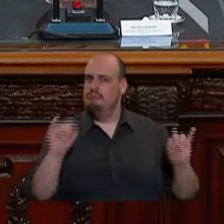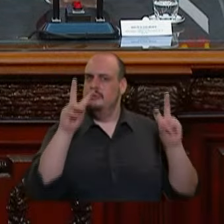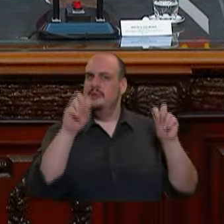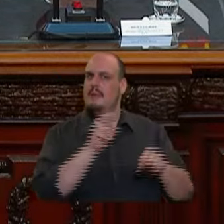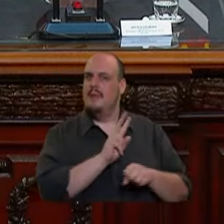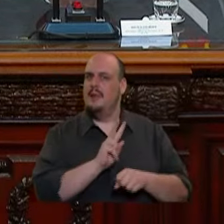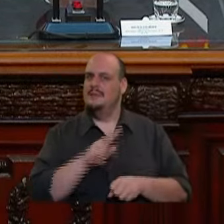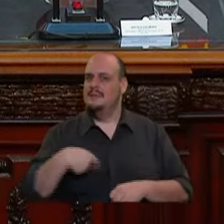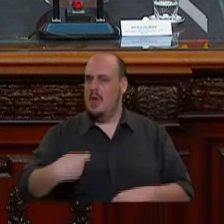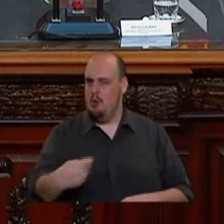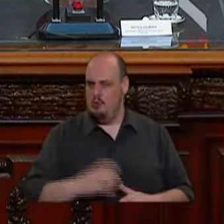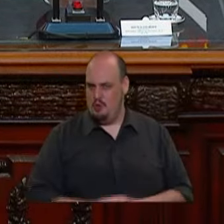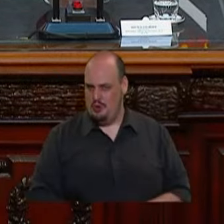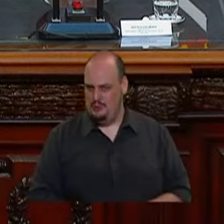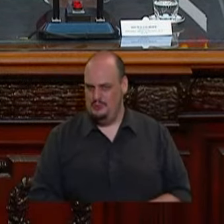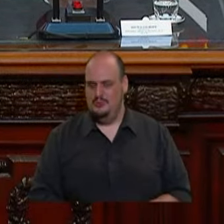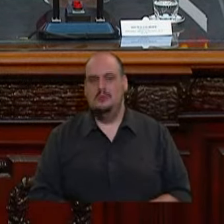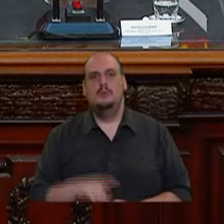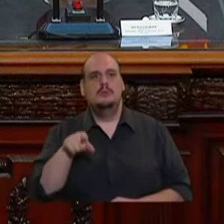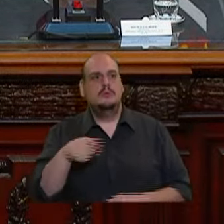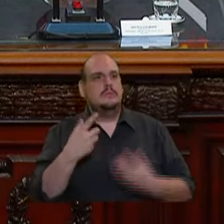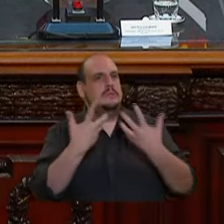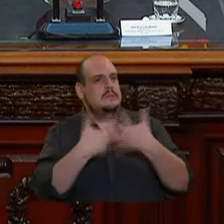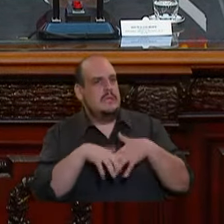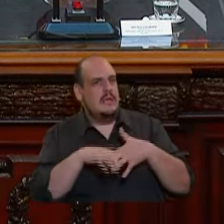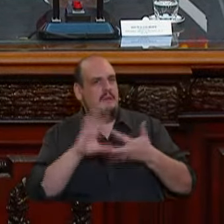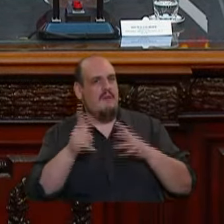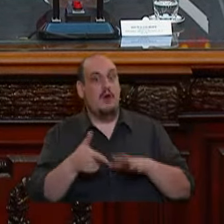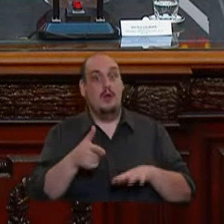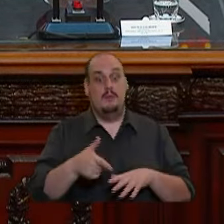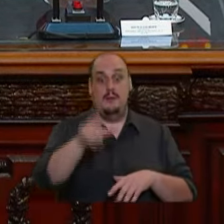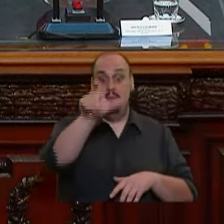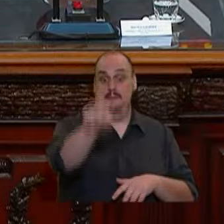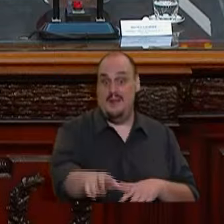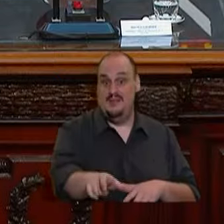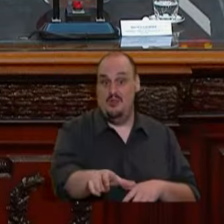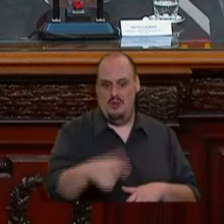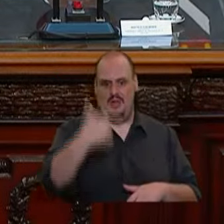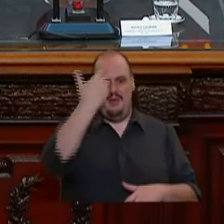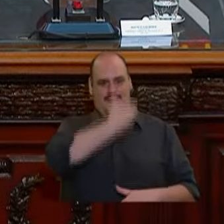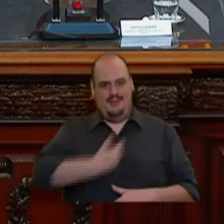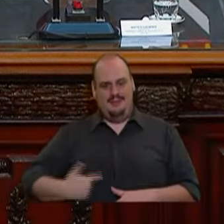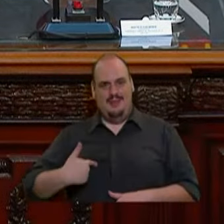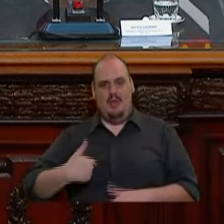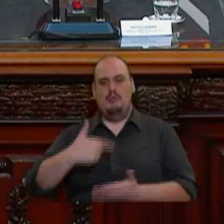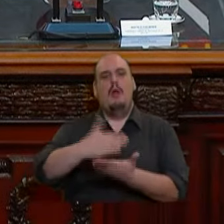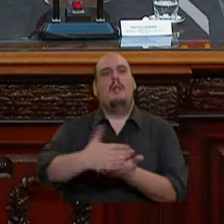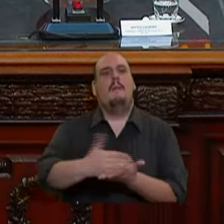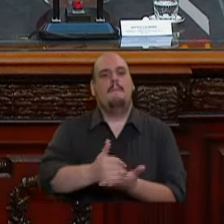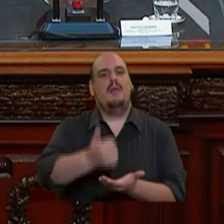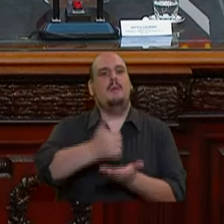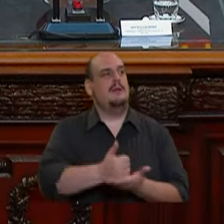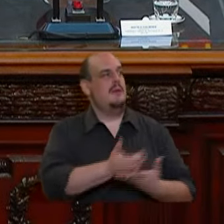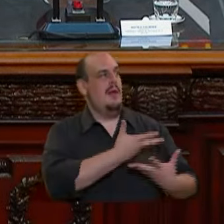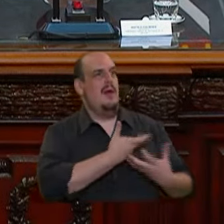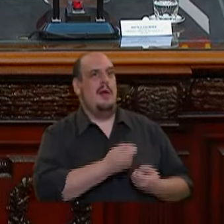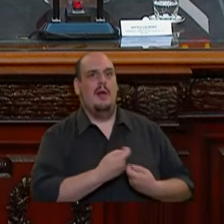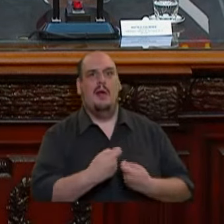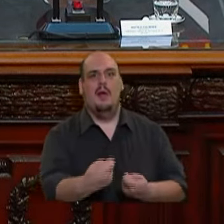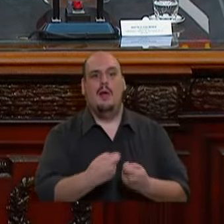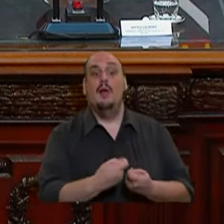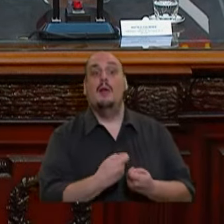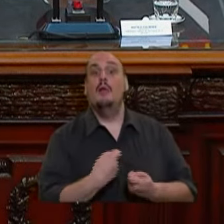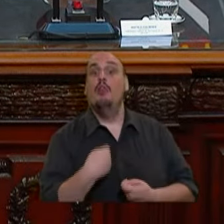esto, un sistema diseñado para generar un intermediario entre los distintos organismos del Estado de manera de poder cobrar retornos de